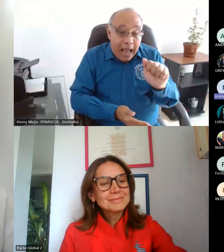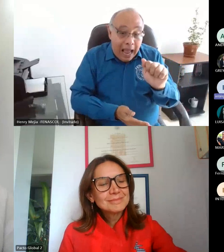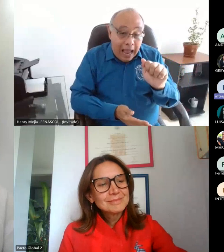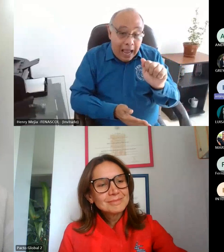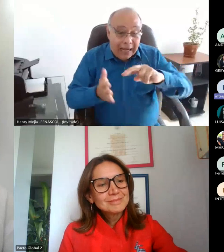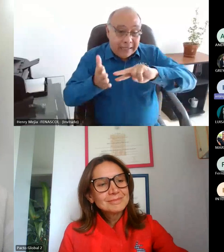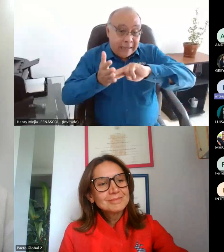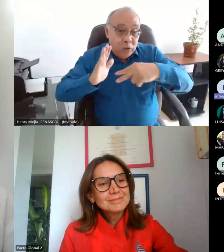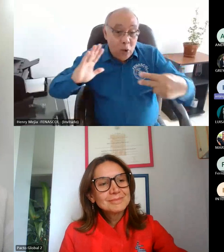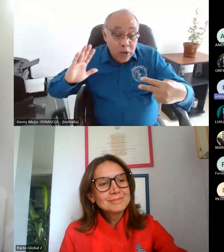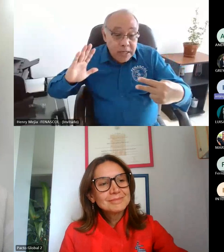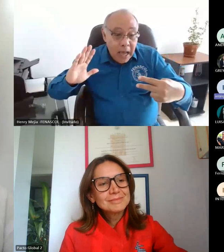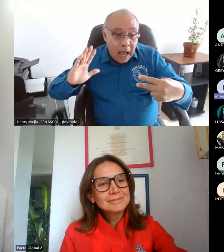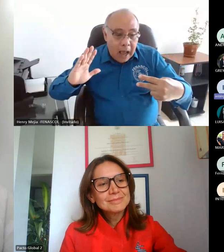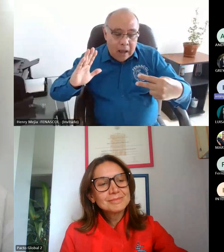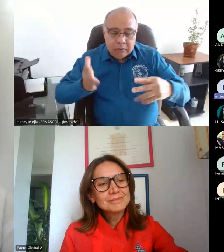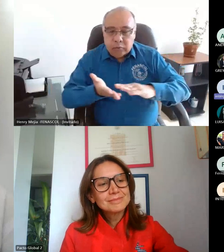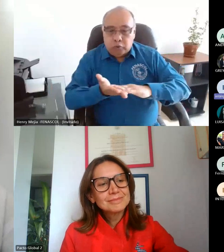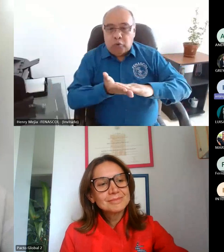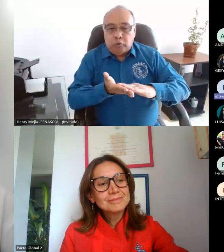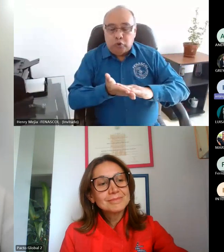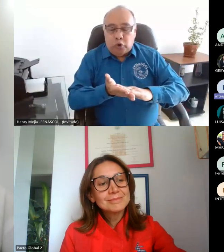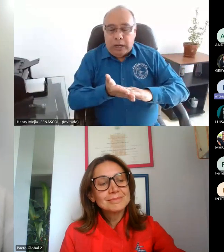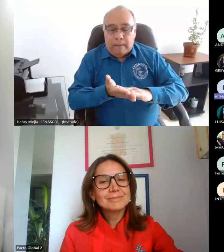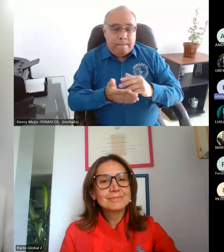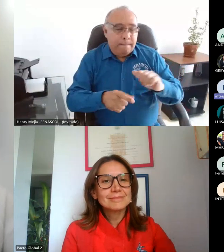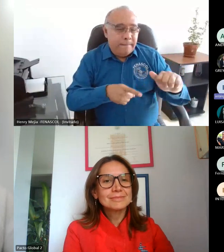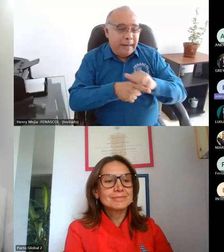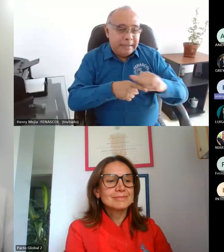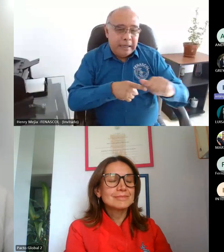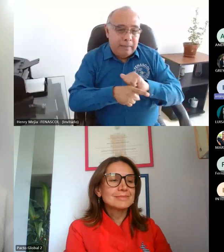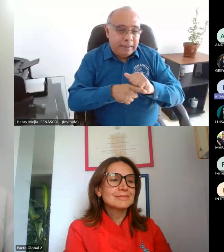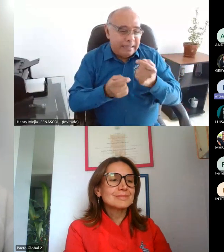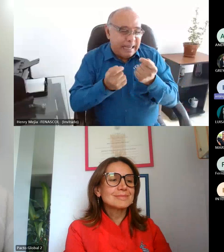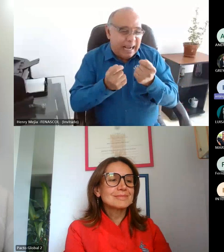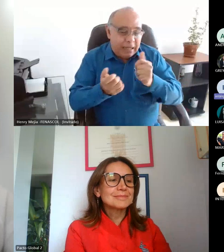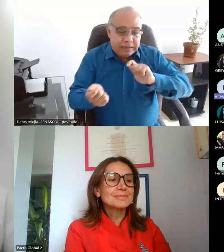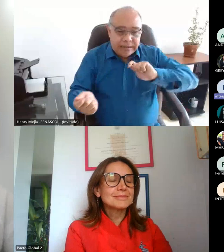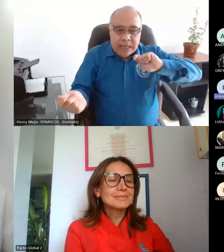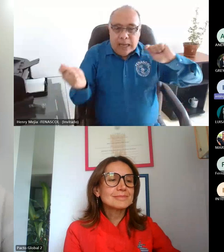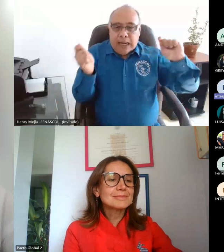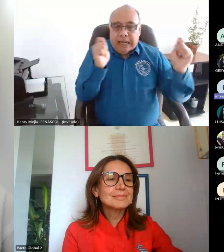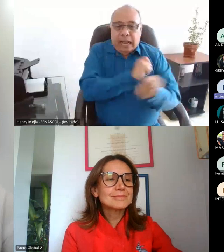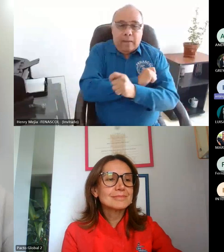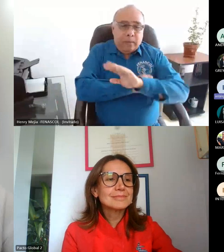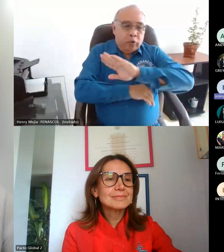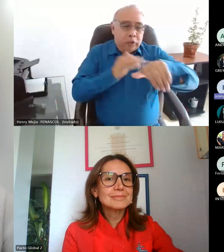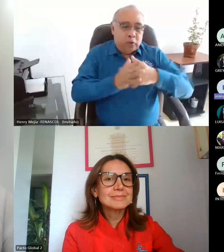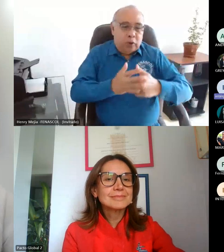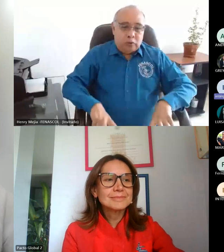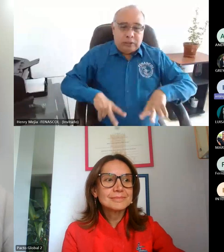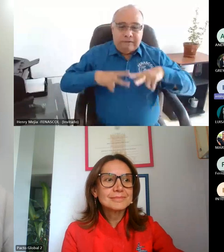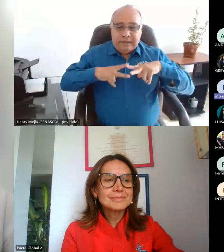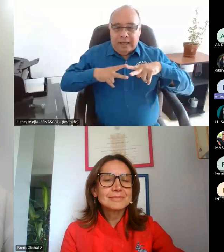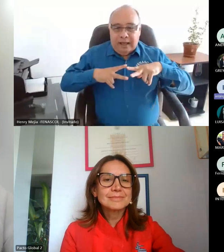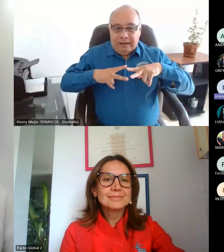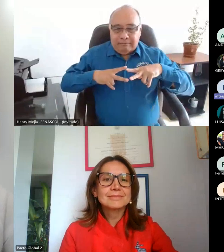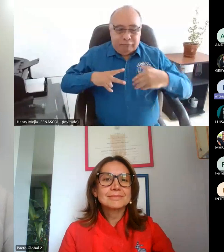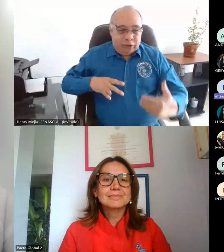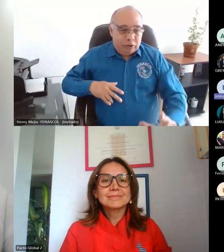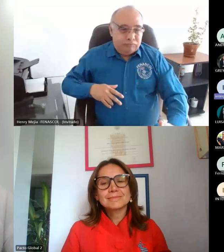No que la tecnología llega a solucionar eh el tema laboral únicamente la inclusión laboral sino que por ejemplo